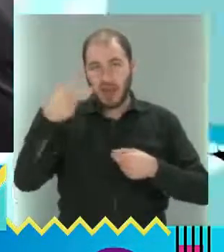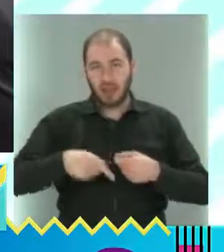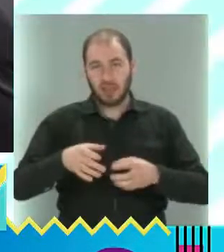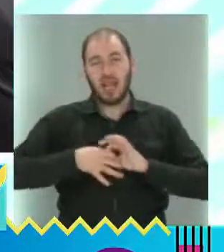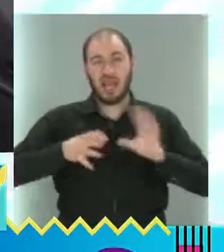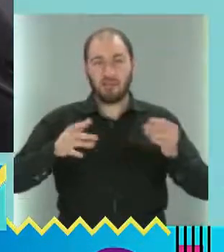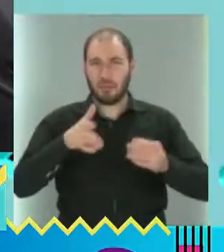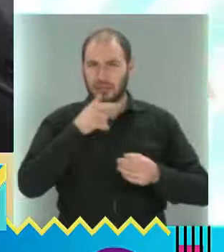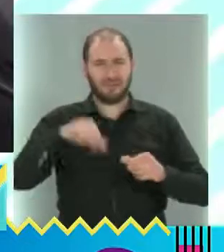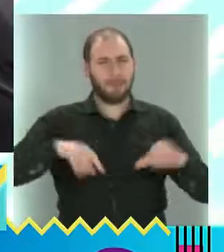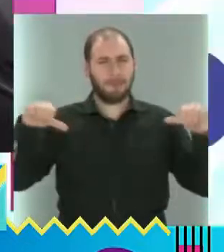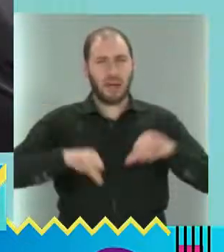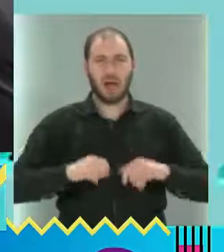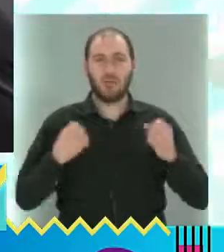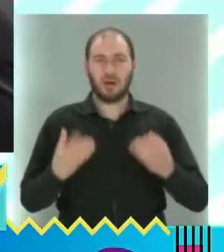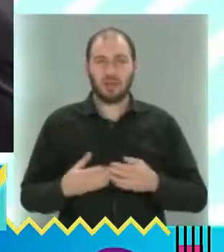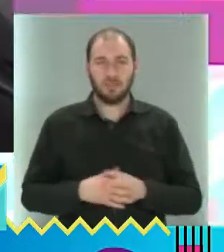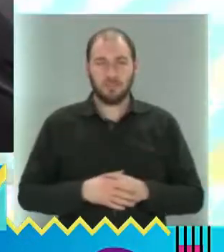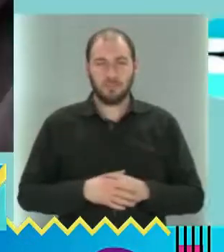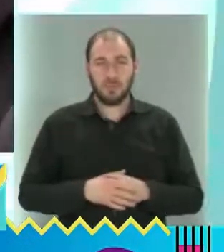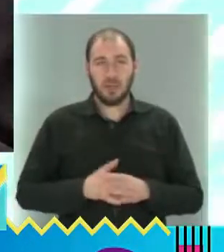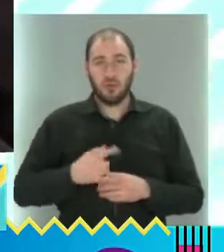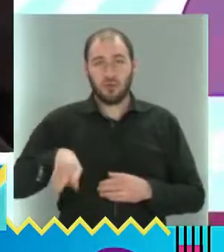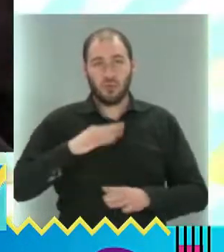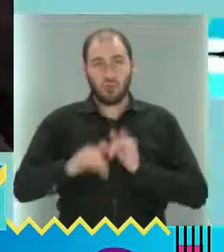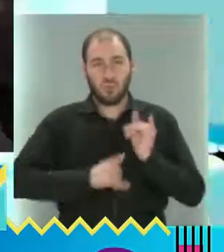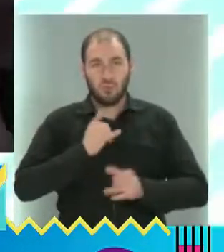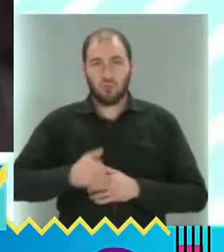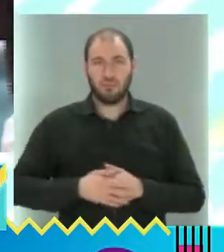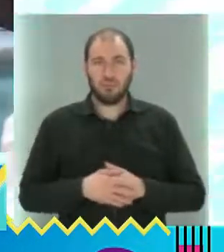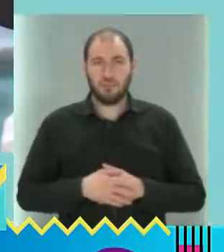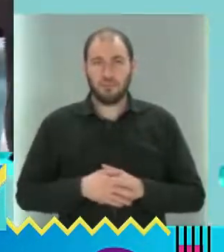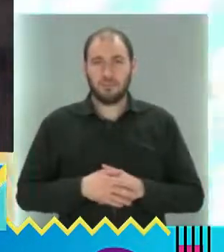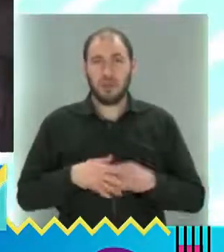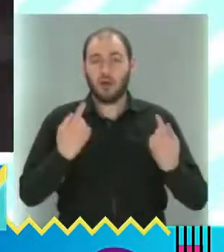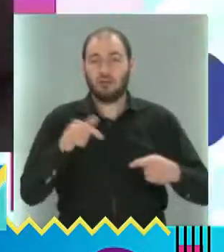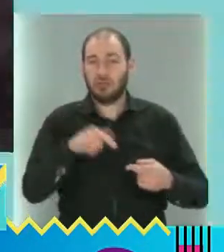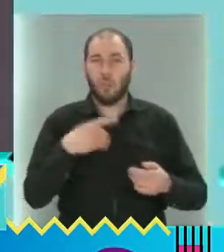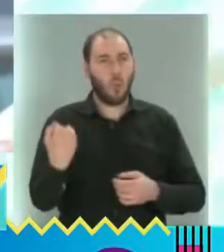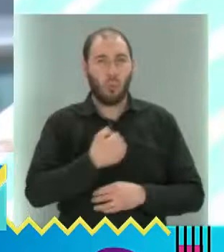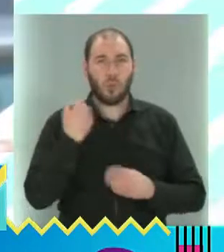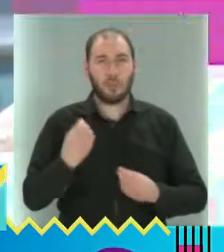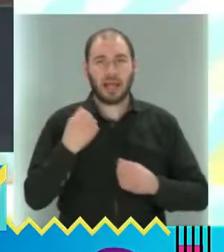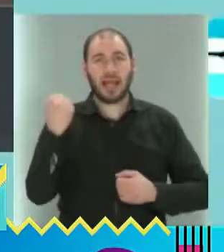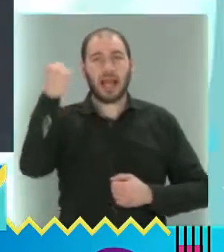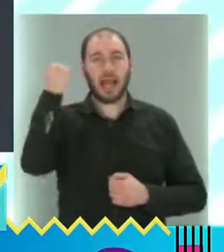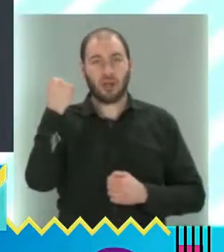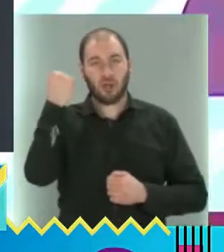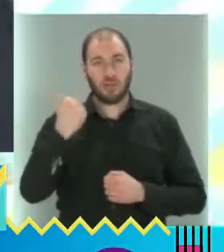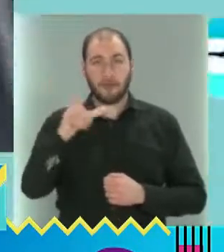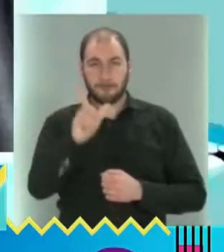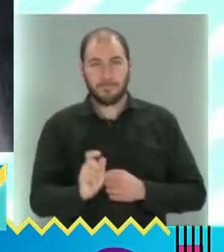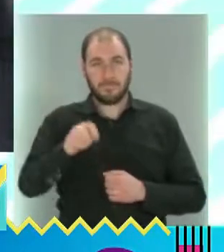parece desacertado, teniendo en cuenta que estamos hablando de un bien fundamental para la economía de